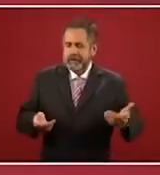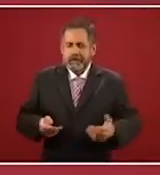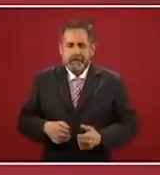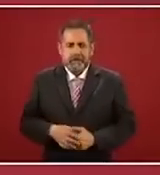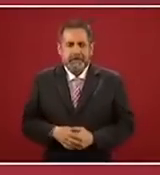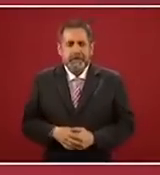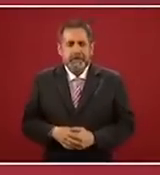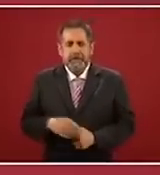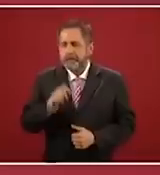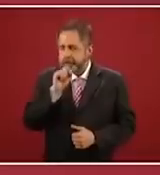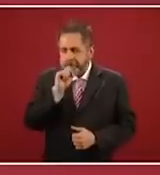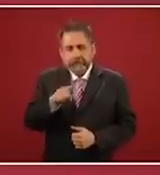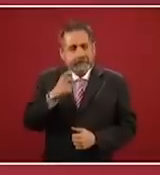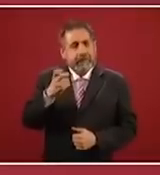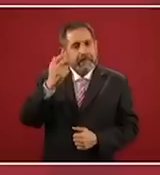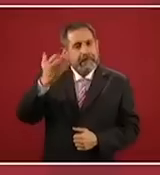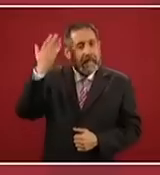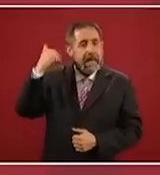y así era.